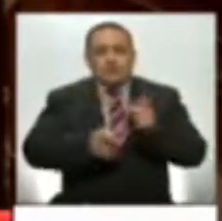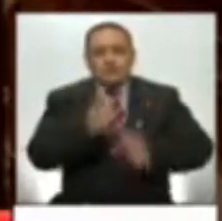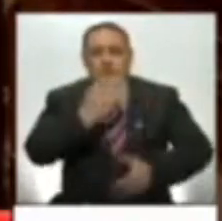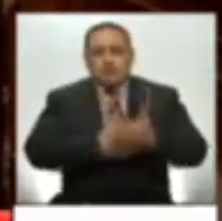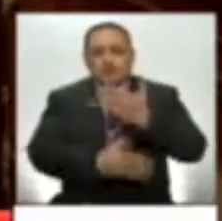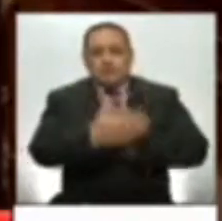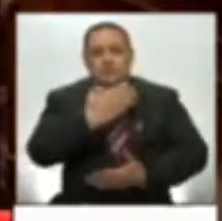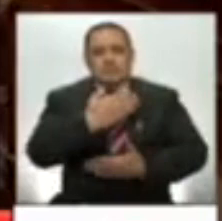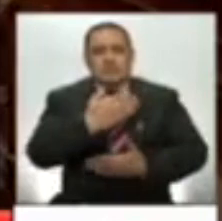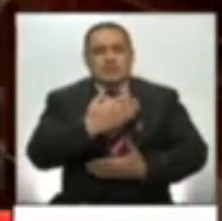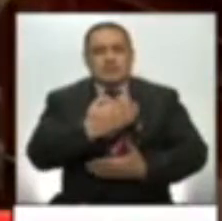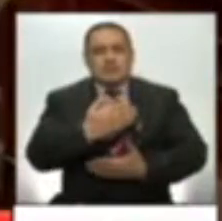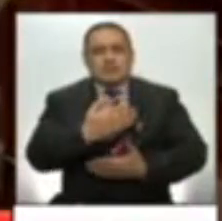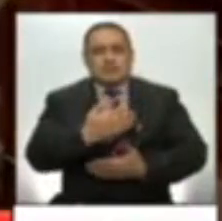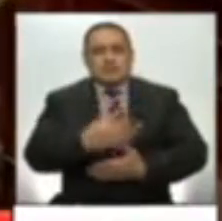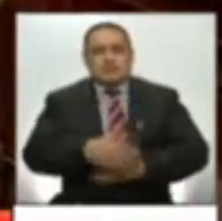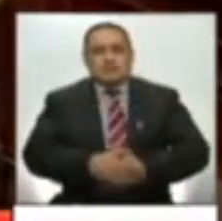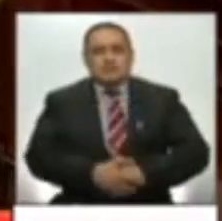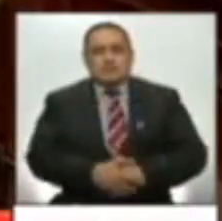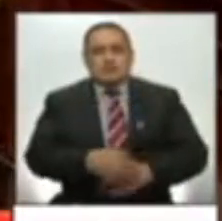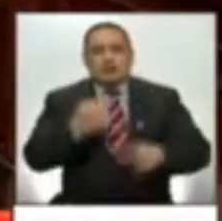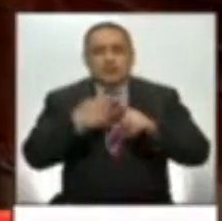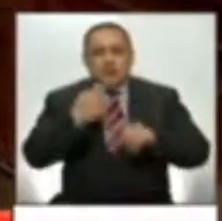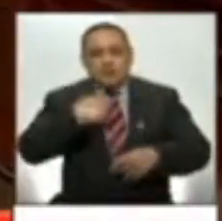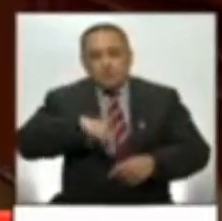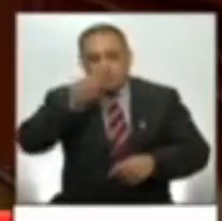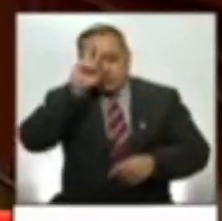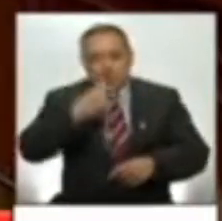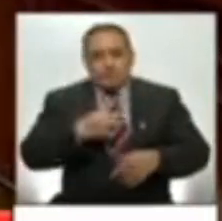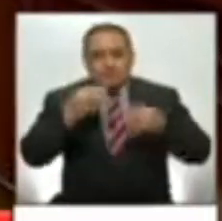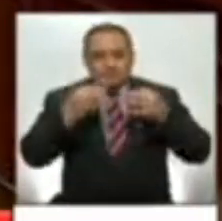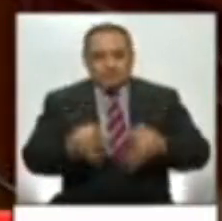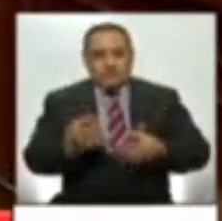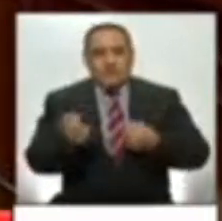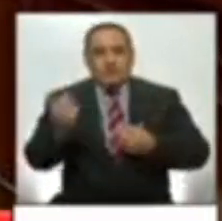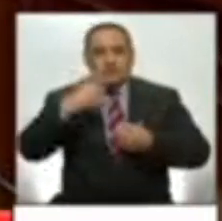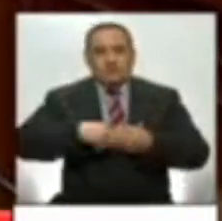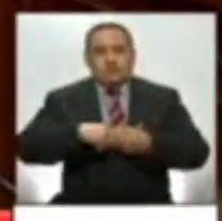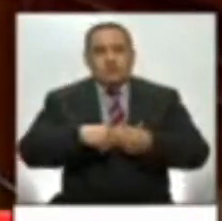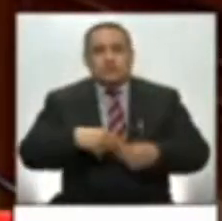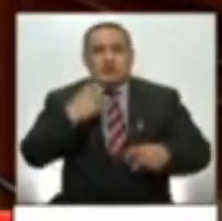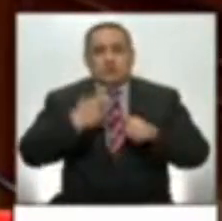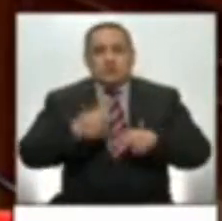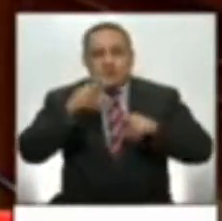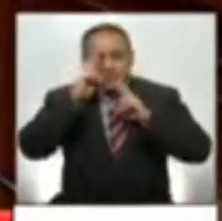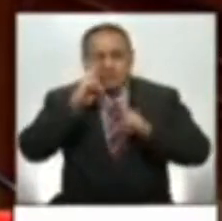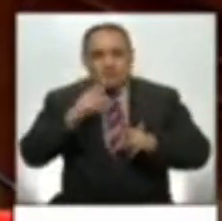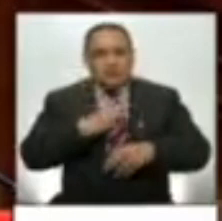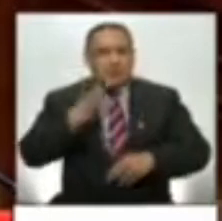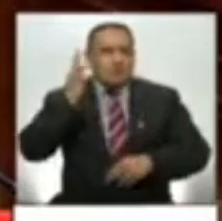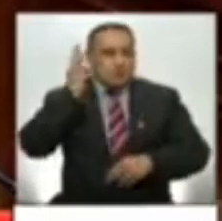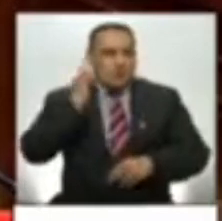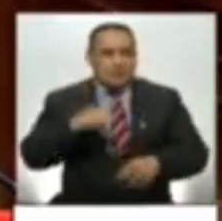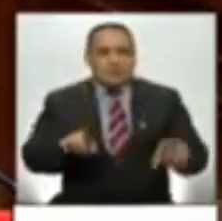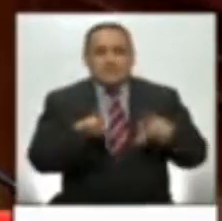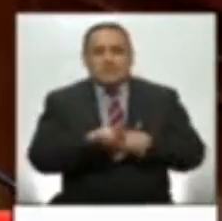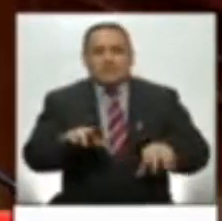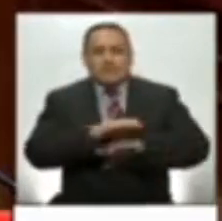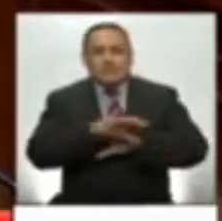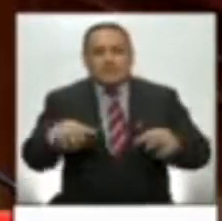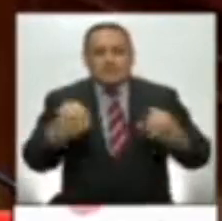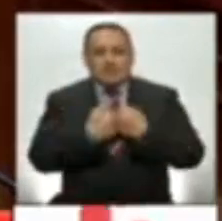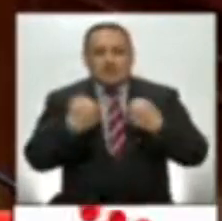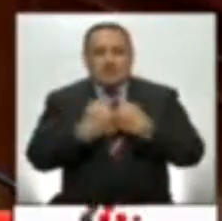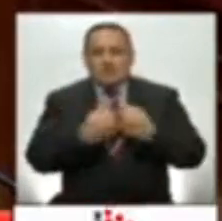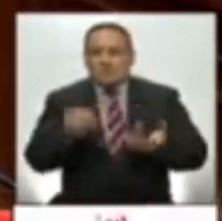con discapacidad, por un Perú más inclusivo, por el respeto a la mujer y cese ni una